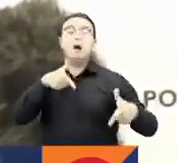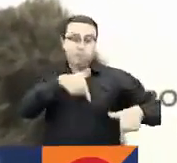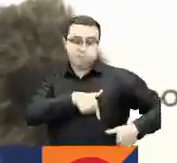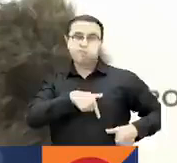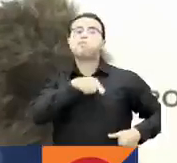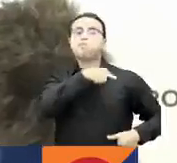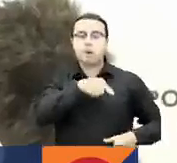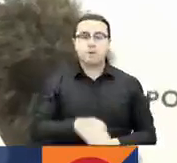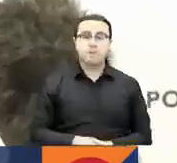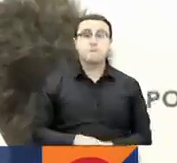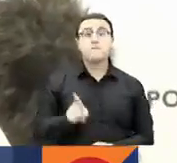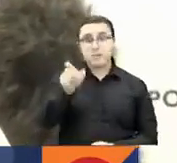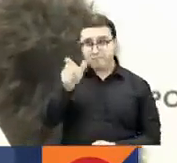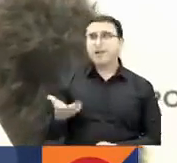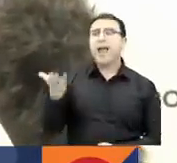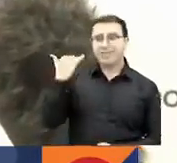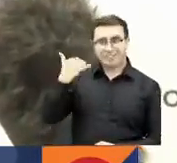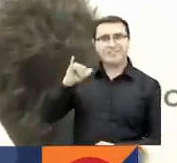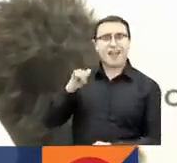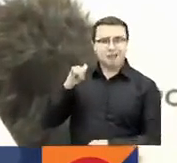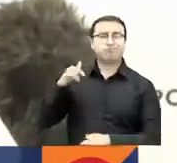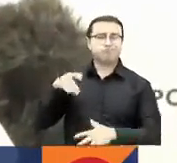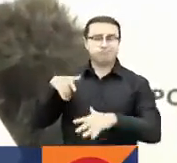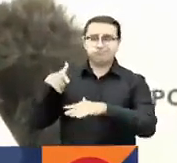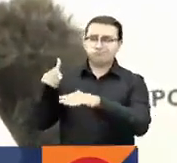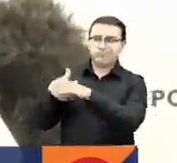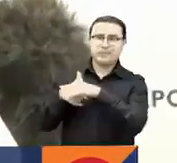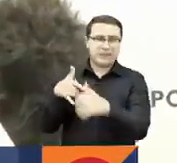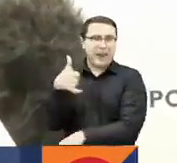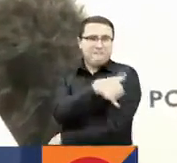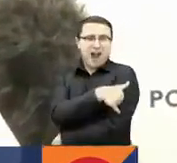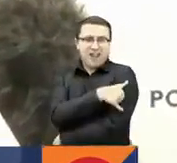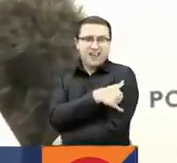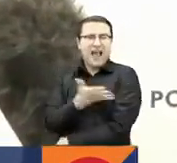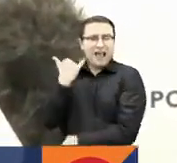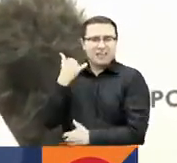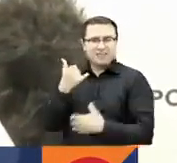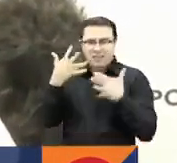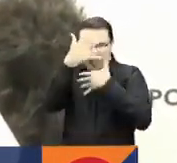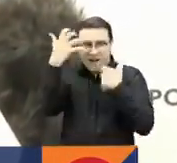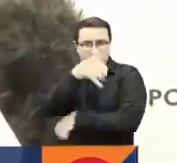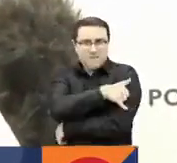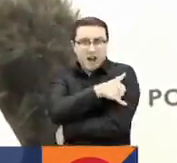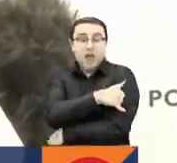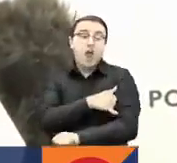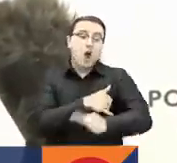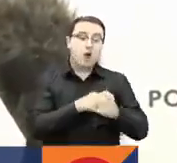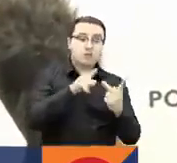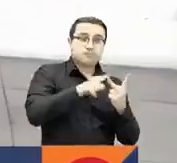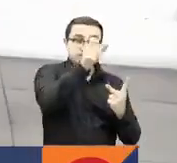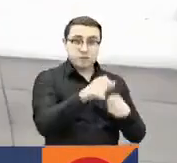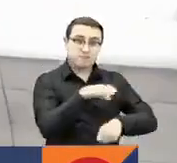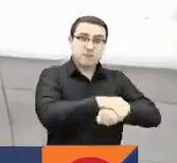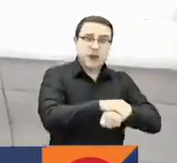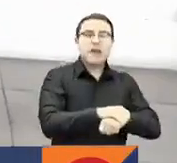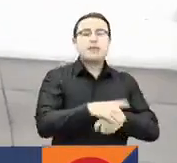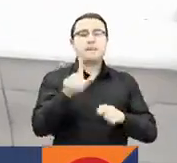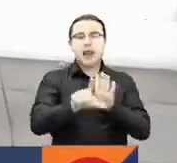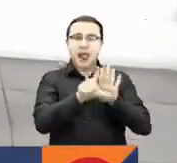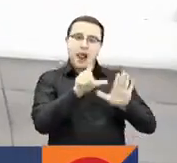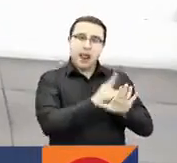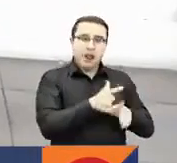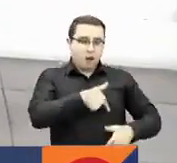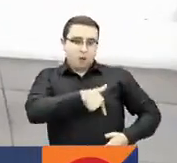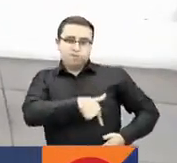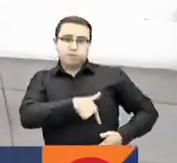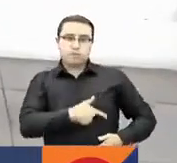de años anteriores perteneciente a las antiguas farc y otros sujetos también tiene antecedentes por porte ilegal de armas allegados a la artista